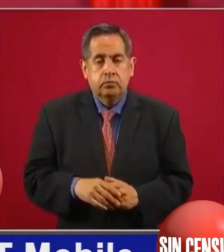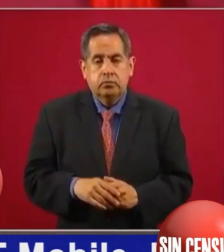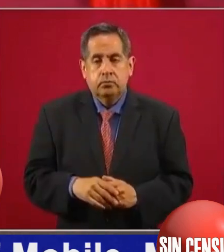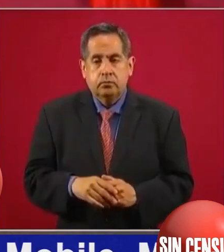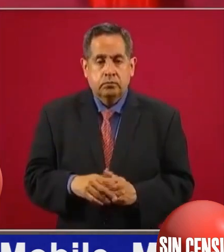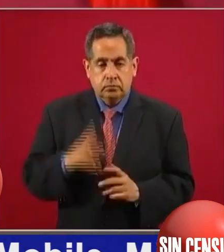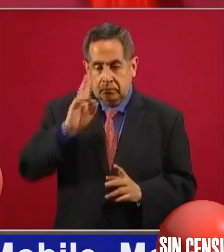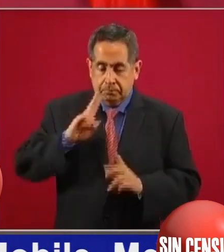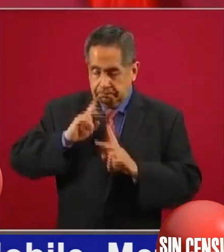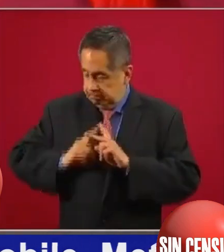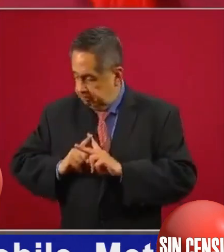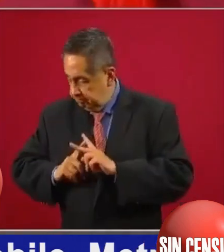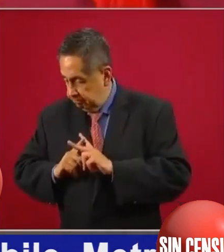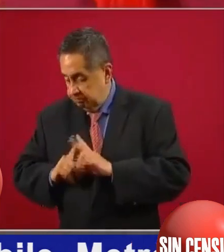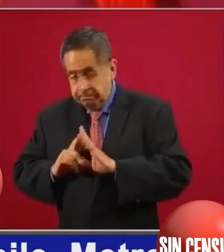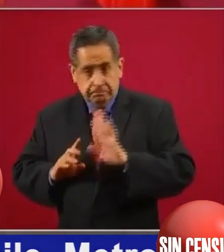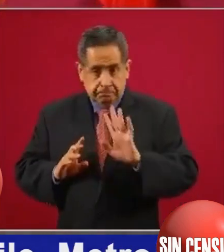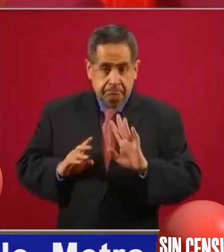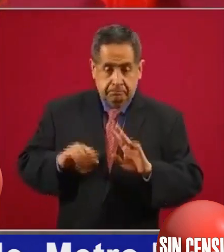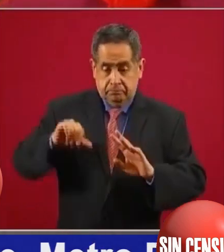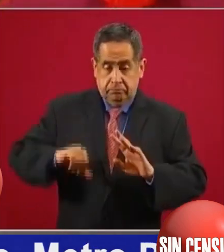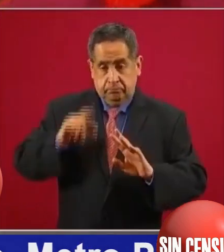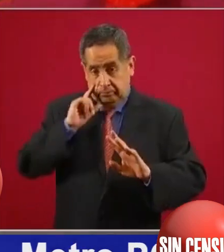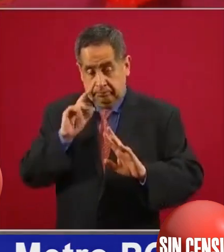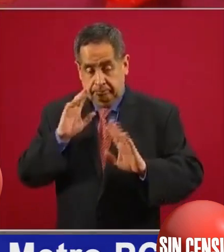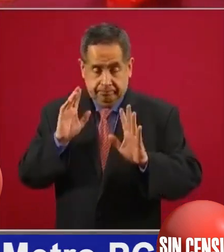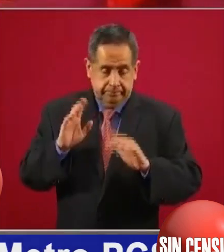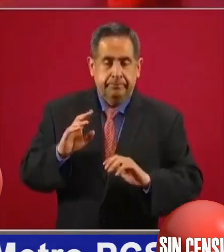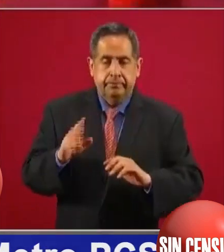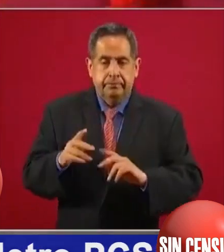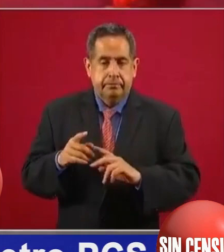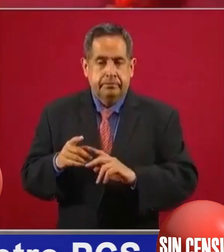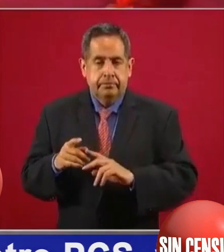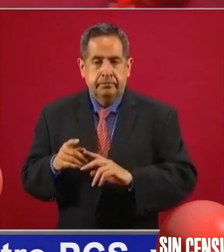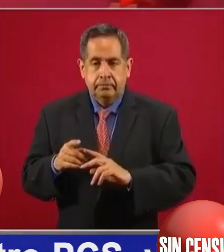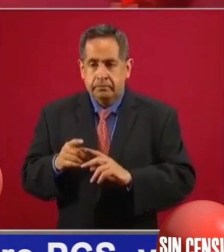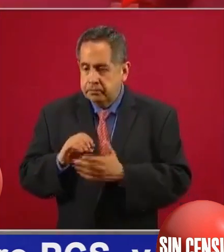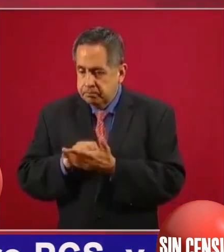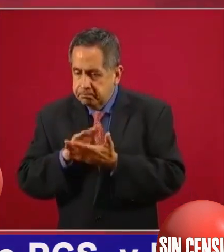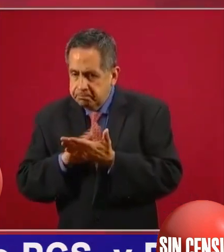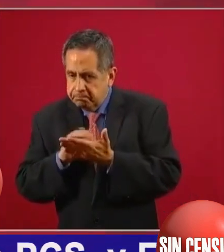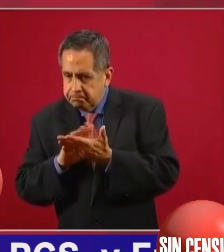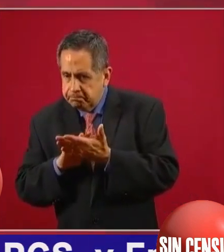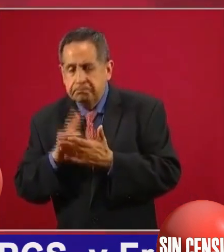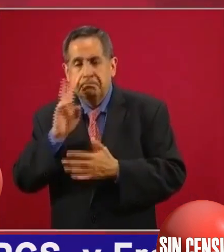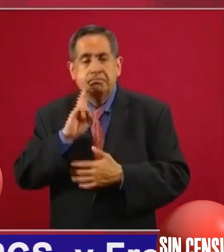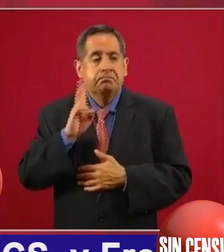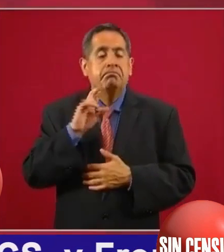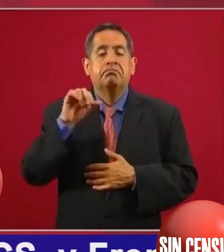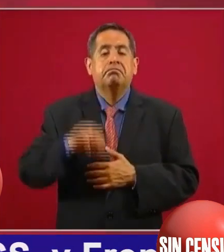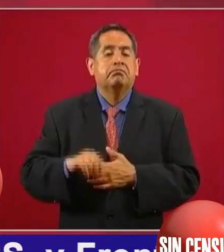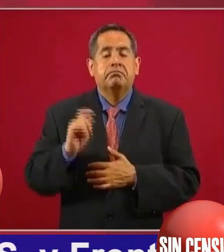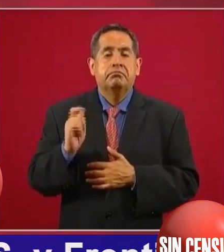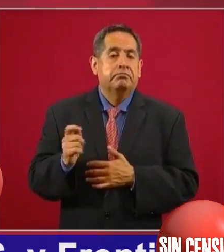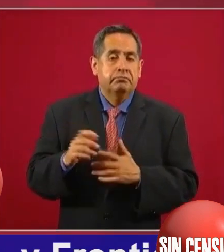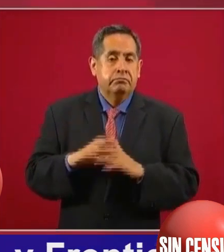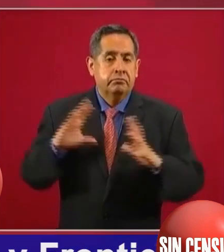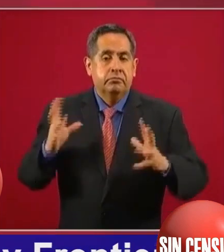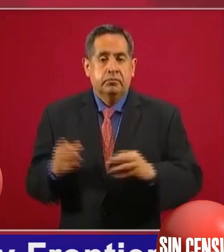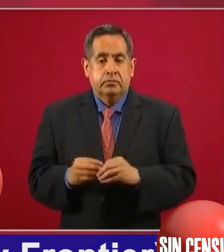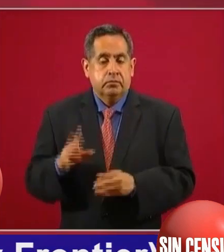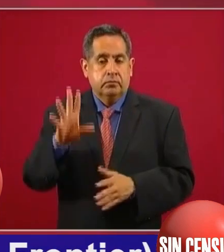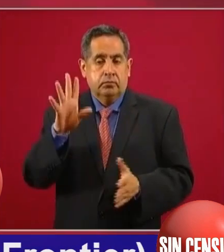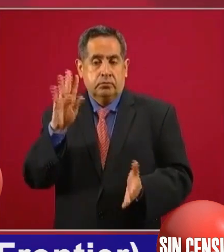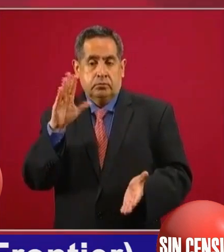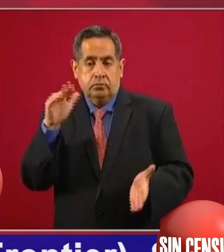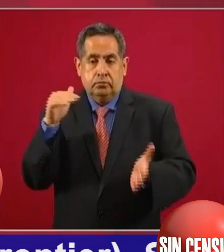salen bien los datos de estos 2 días que nos faltan de registrar, ya tenemos